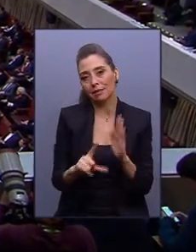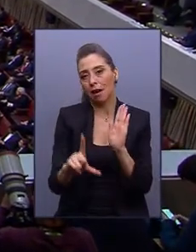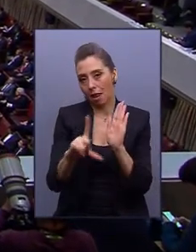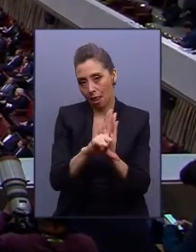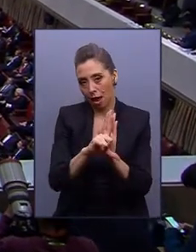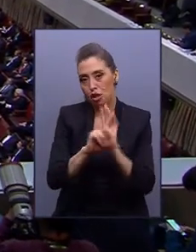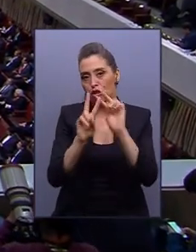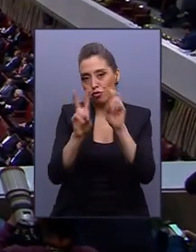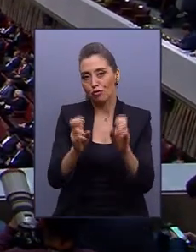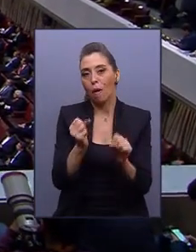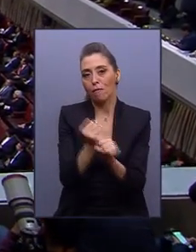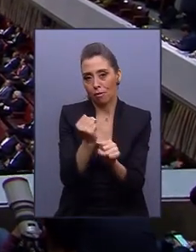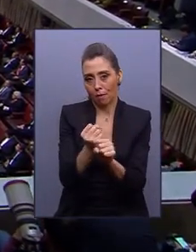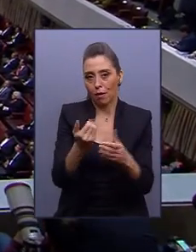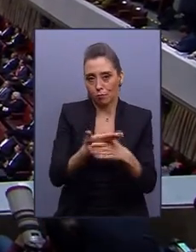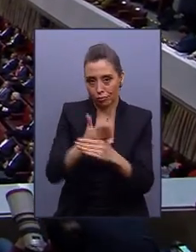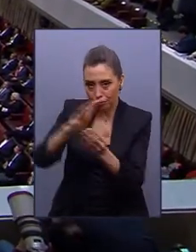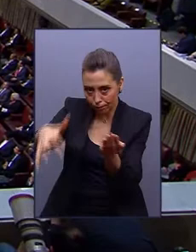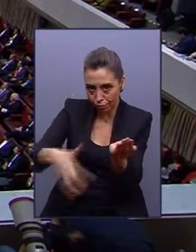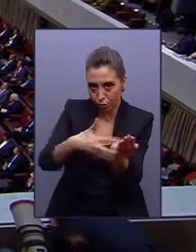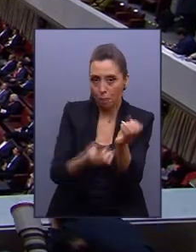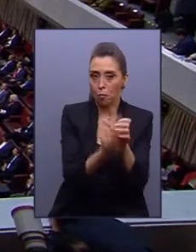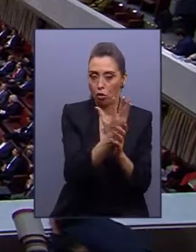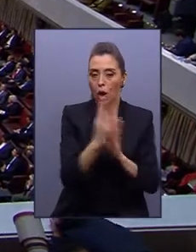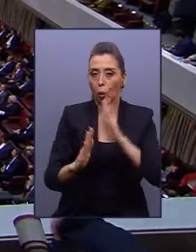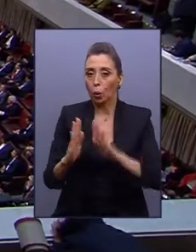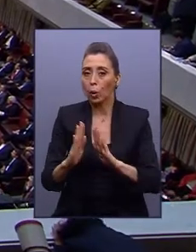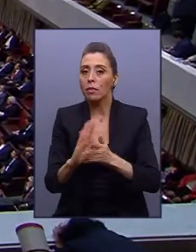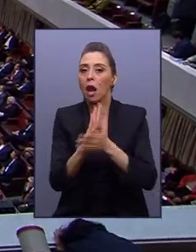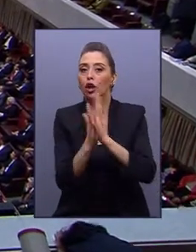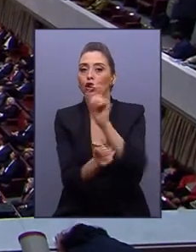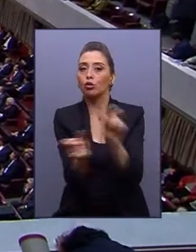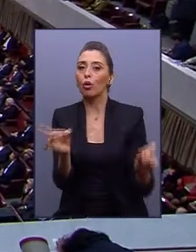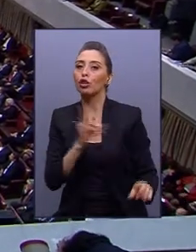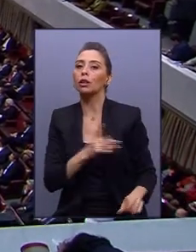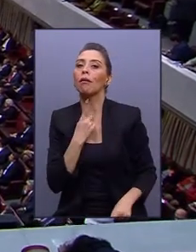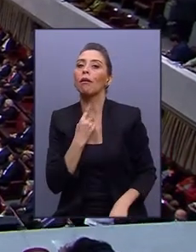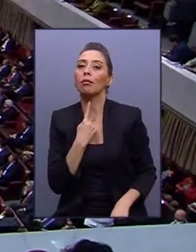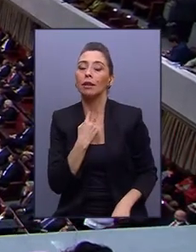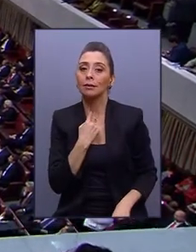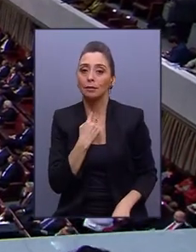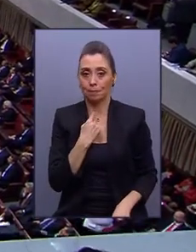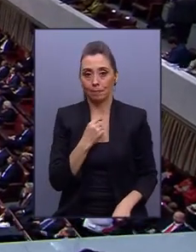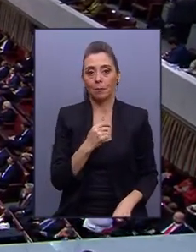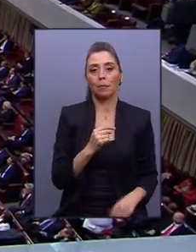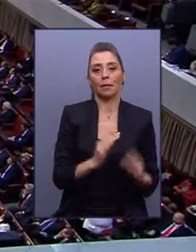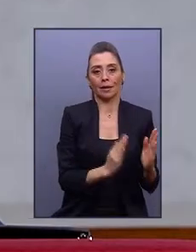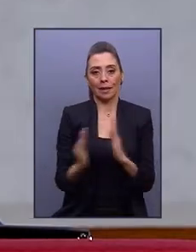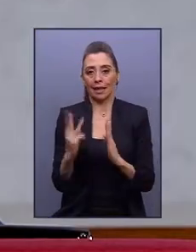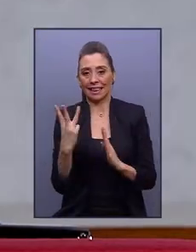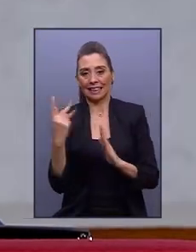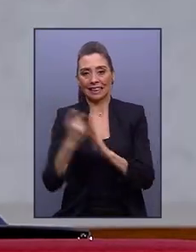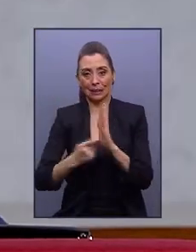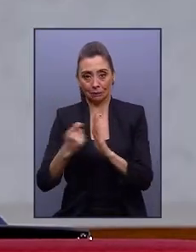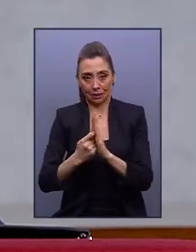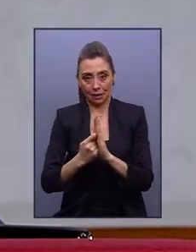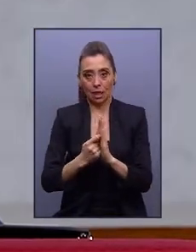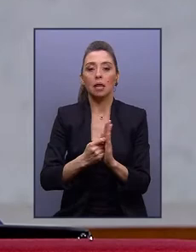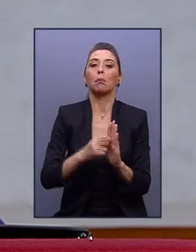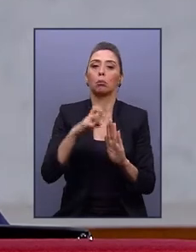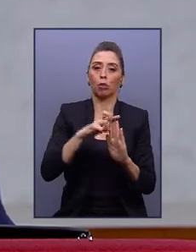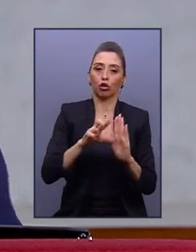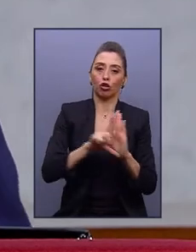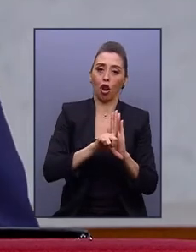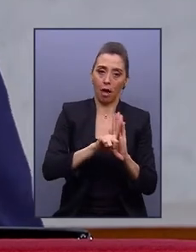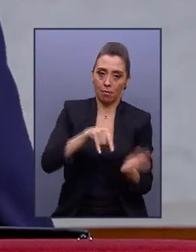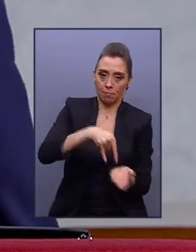legislación pesquera moderna que resguarde los intereses de todo chileno. Por eso, durante el tercer trimestre, enviaré a este Congreso una